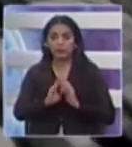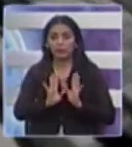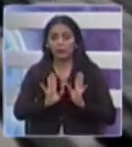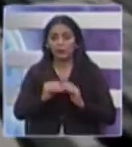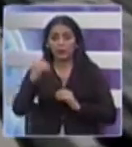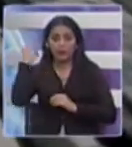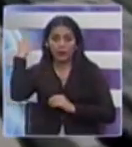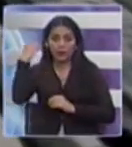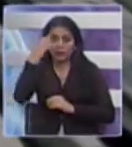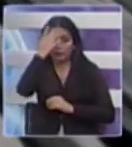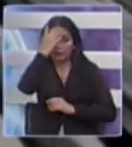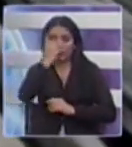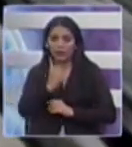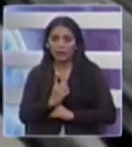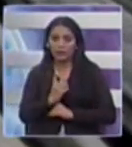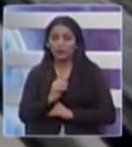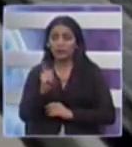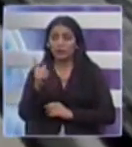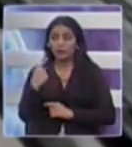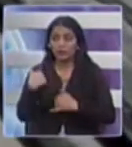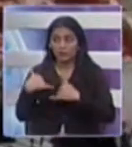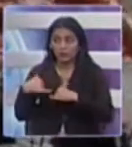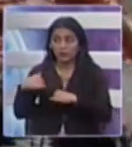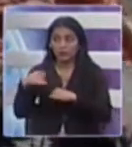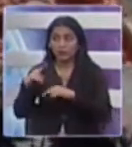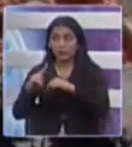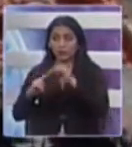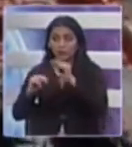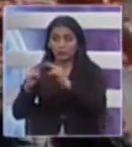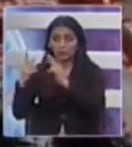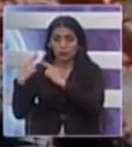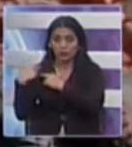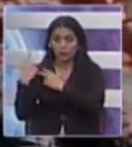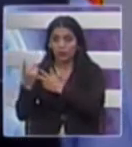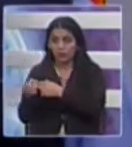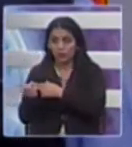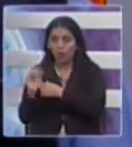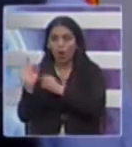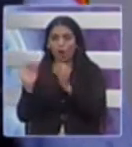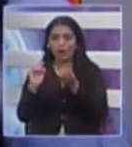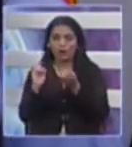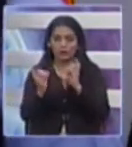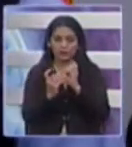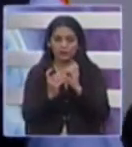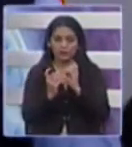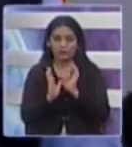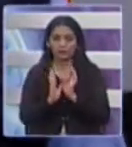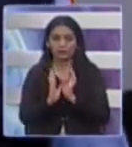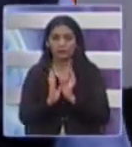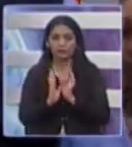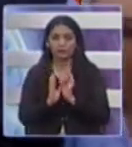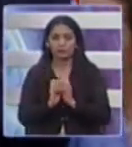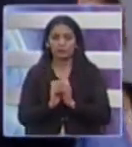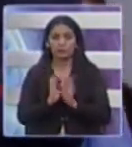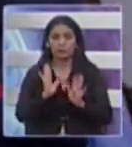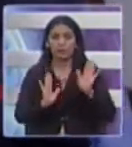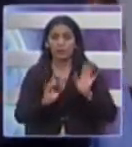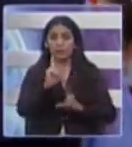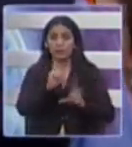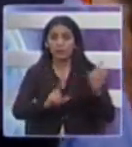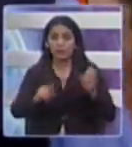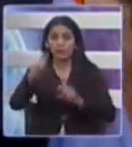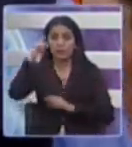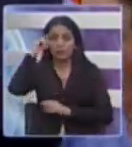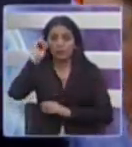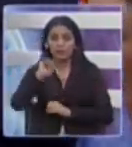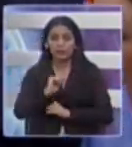alcalde Marcelo Cabrera ratificó que el tranvía concluirá en el año 2017. La ciudadanía puede pensarse que es una posición del